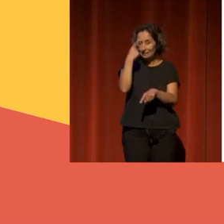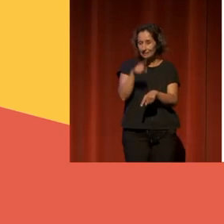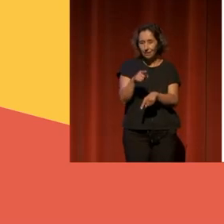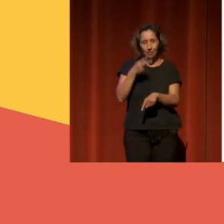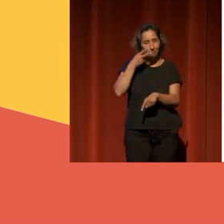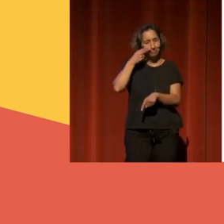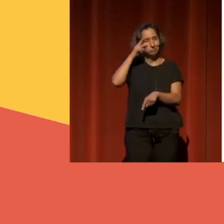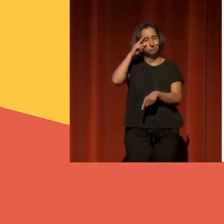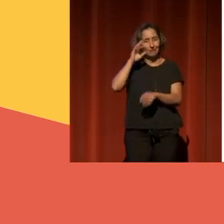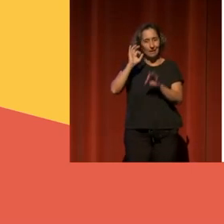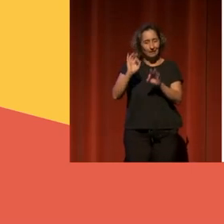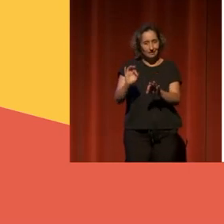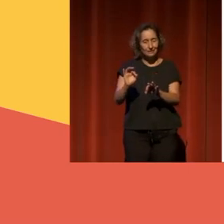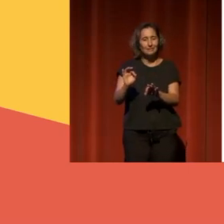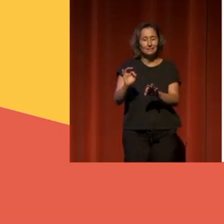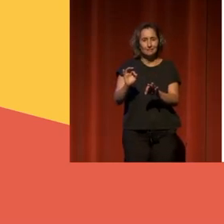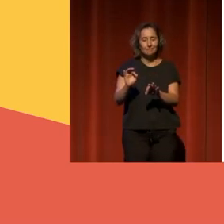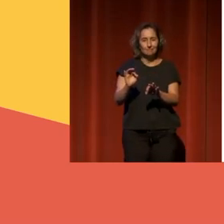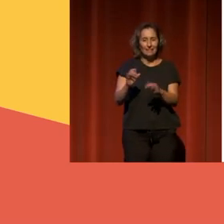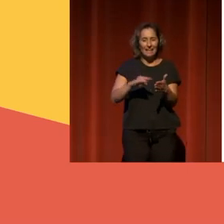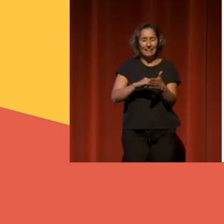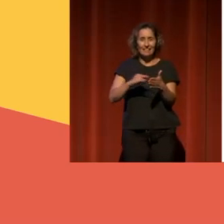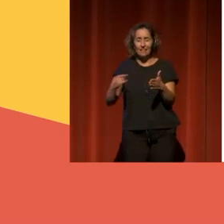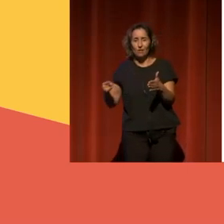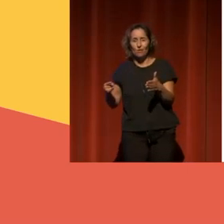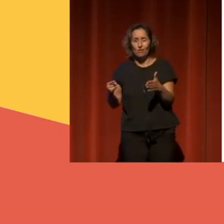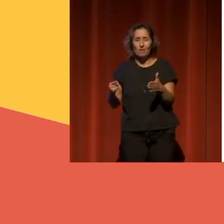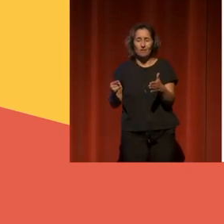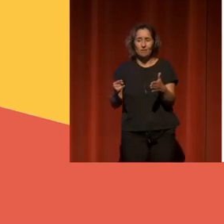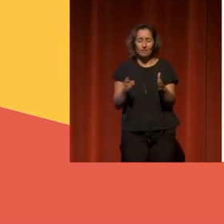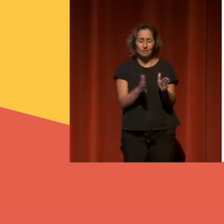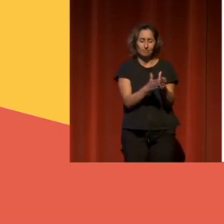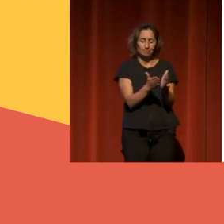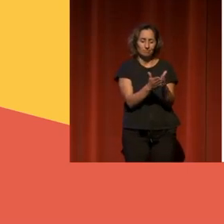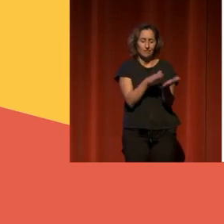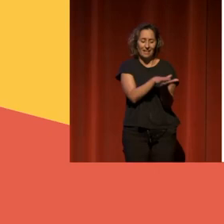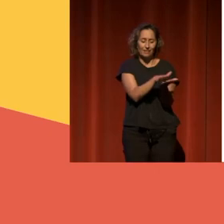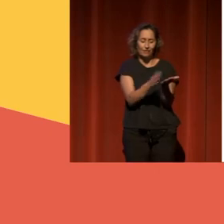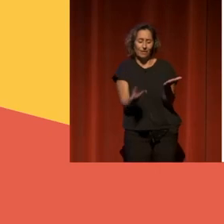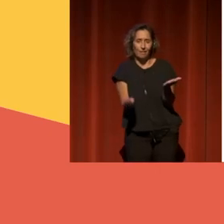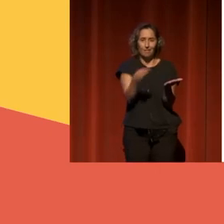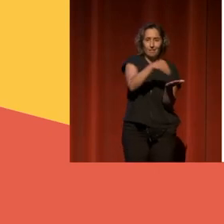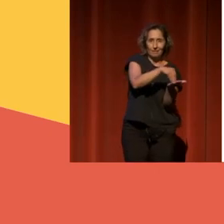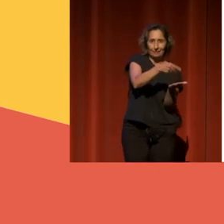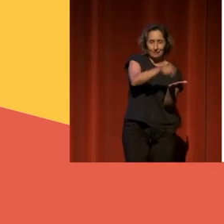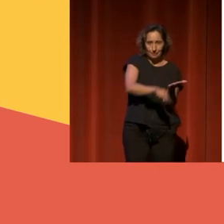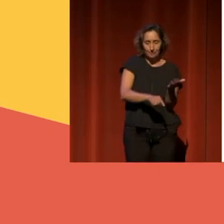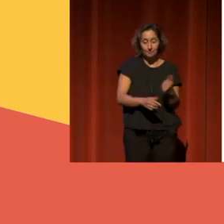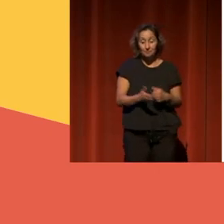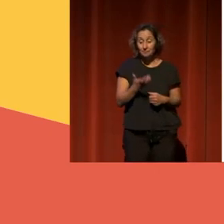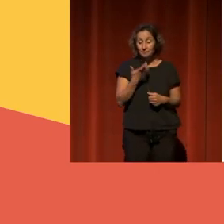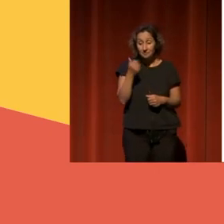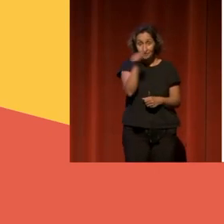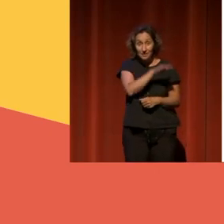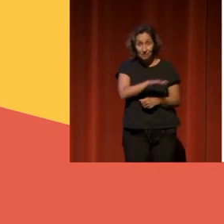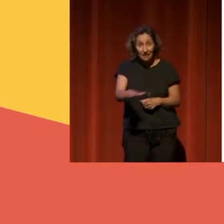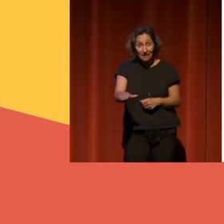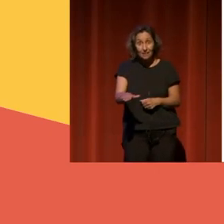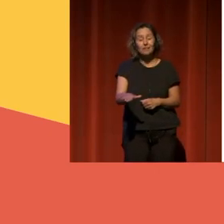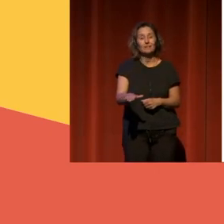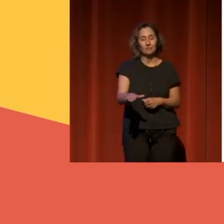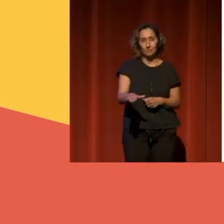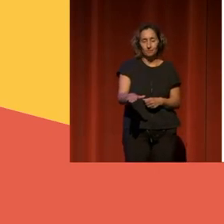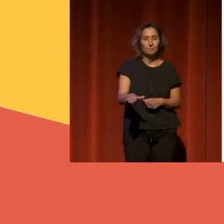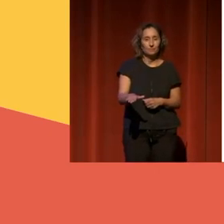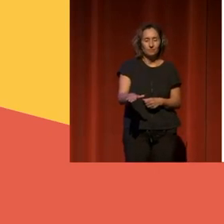sabe todas, bueno, pues ha incorporado esta tecnología también en el mercado editorial Y bueno, en el caso infantil también se han